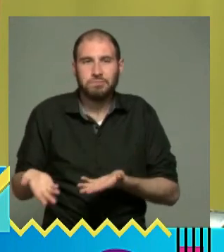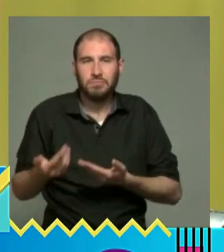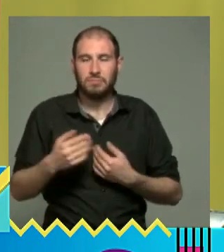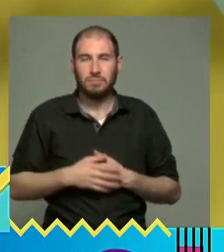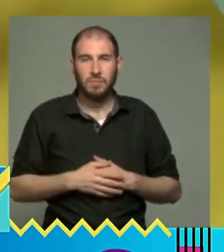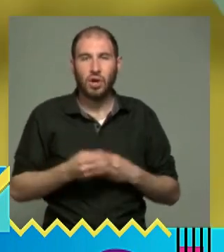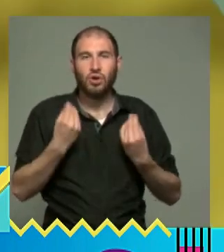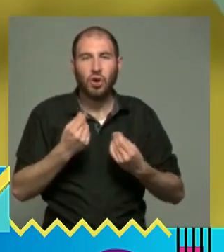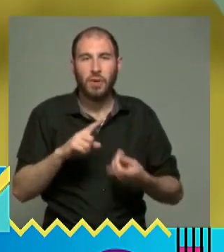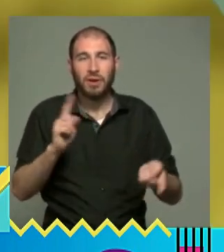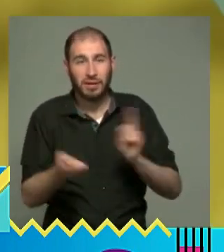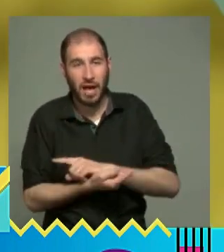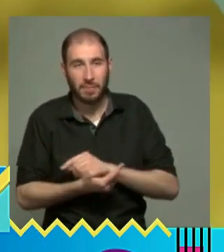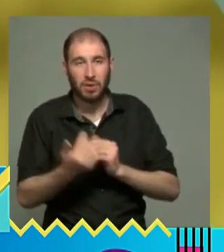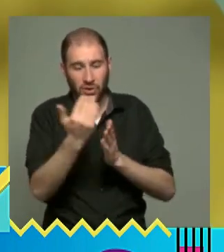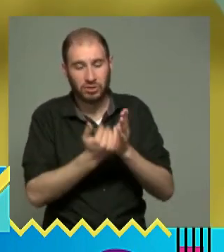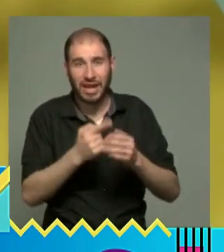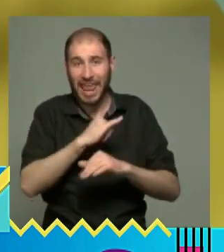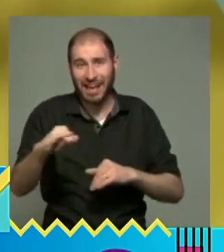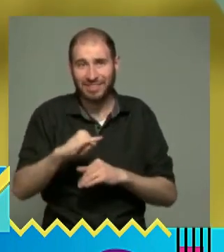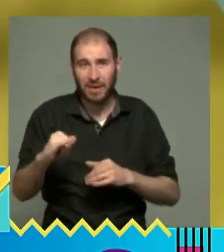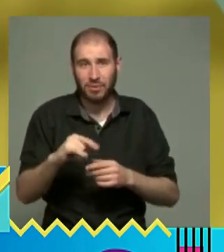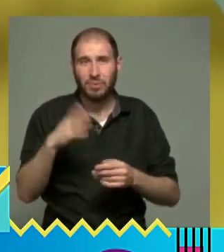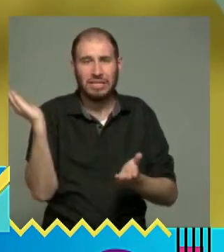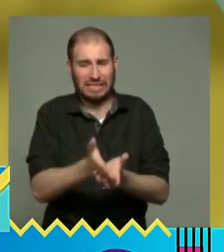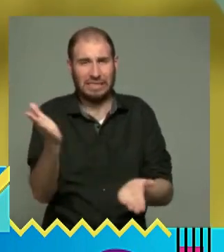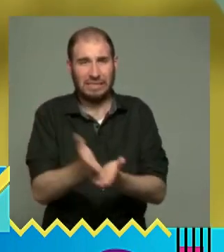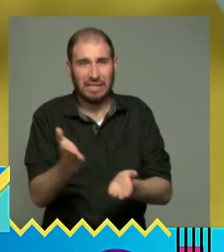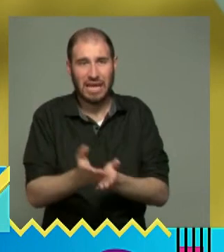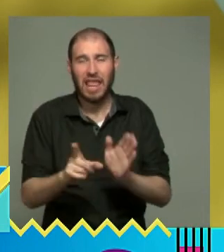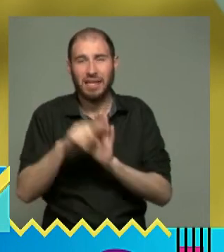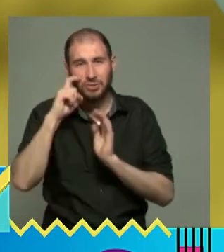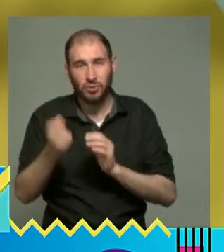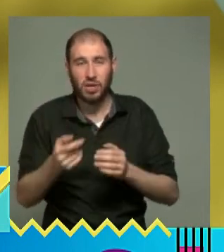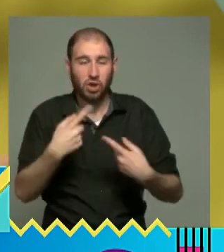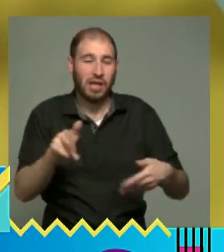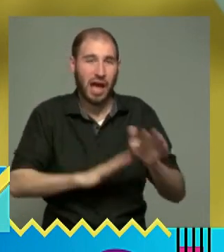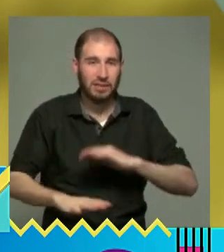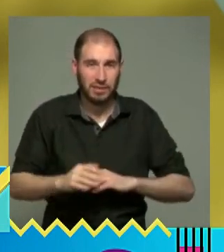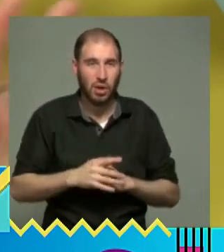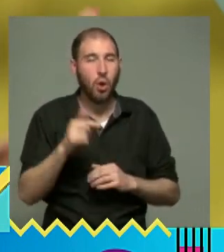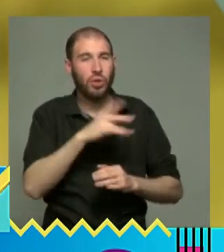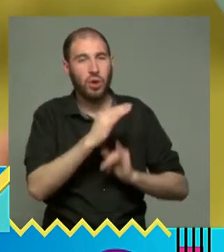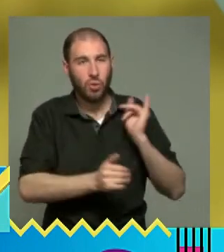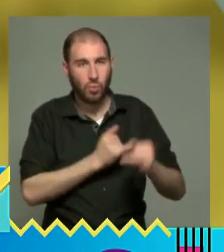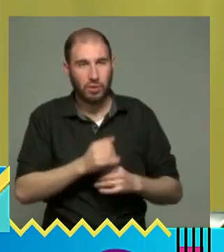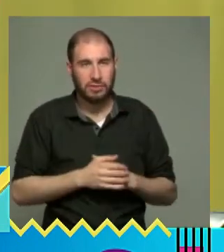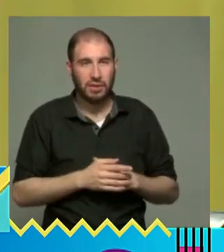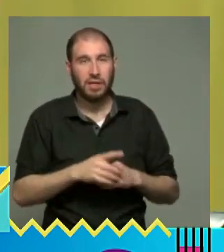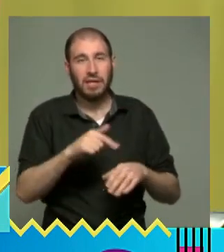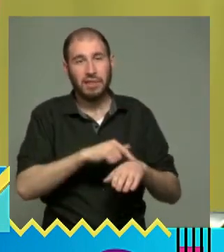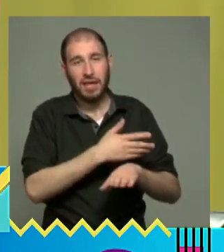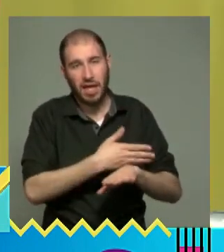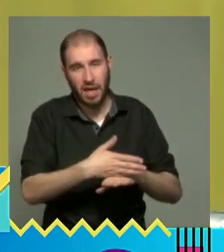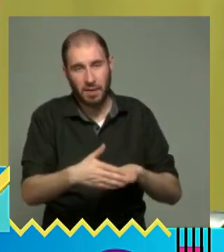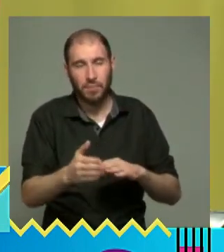digo? ¿Cómo querés revertir todos estos efectos negativos cuando seguís condenando como ilegal una práctica? O sea, entonces ustedes van diciendo, espérame, a lo vos largo decís del que tiempo